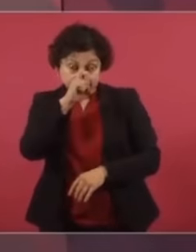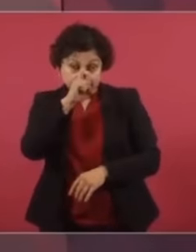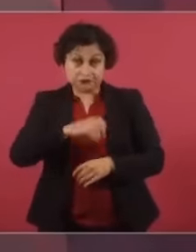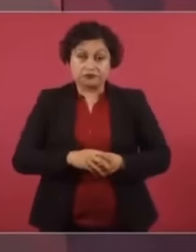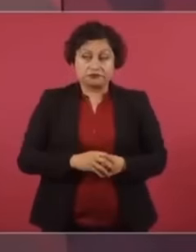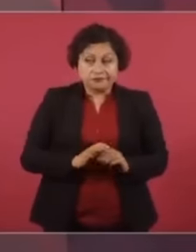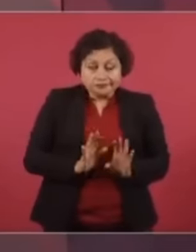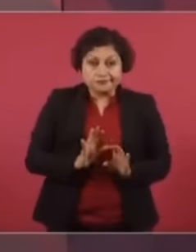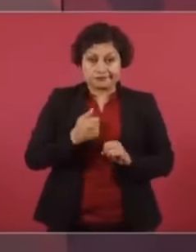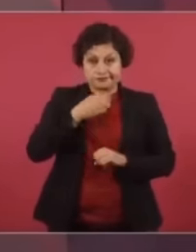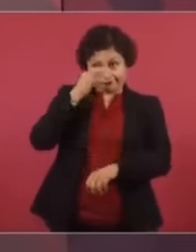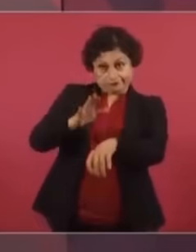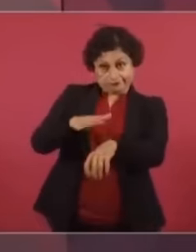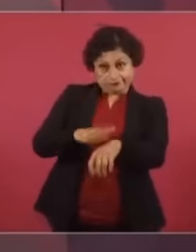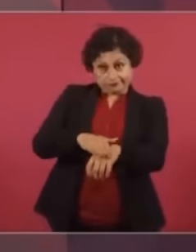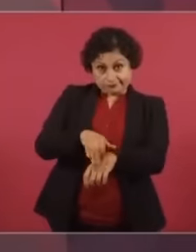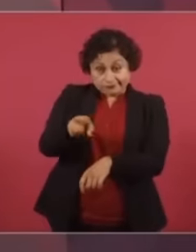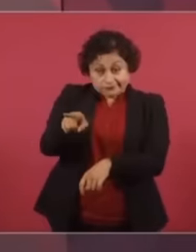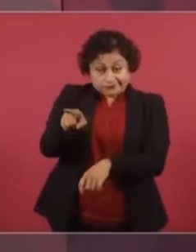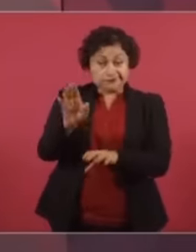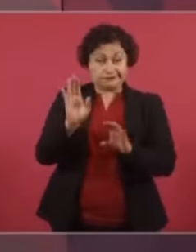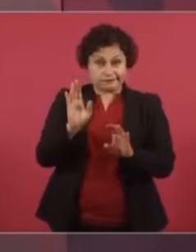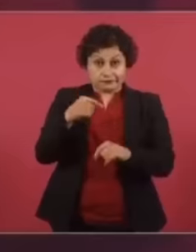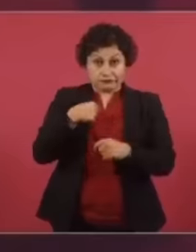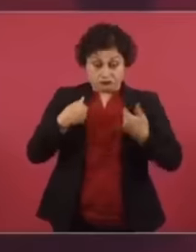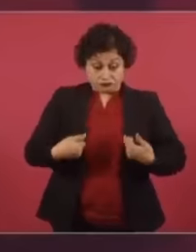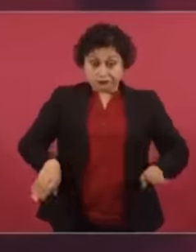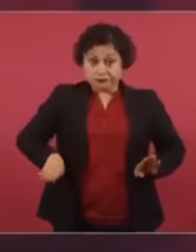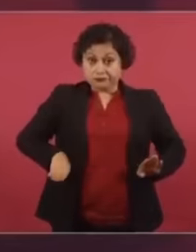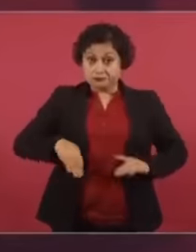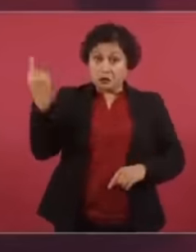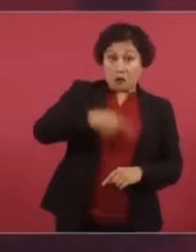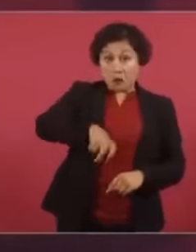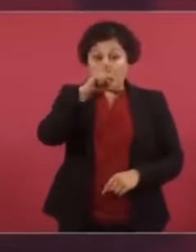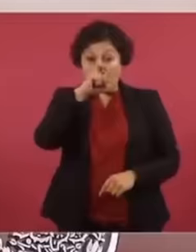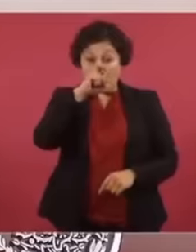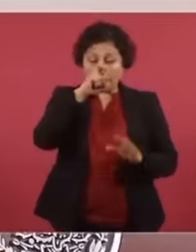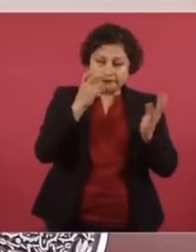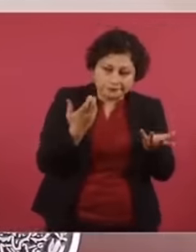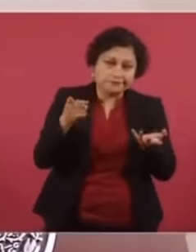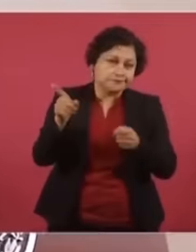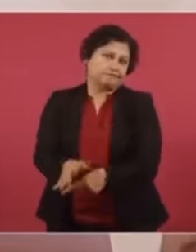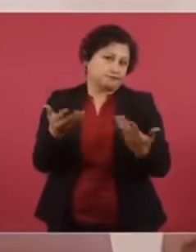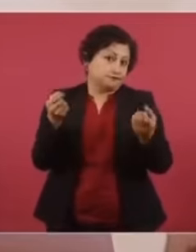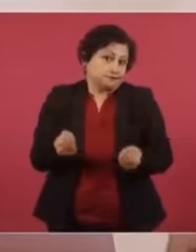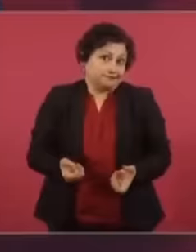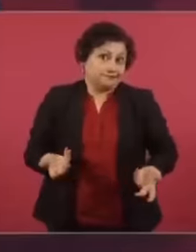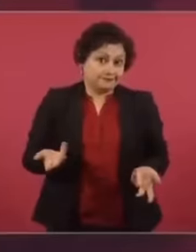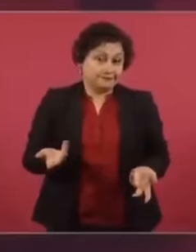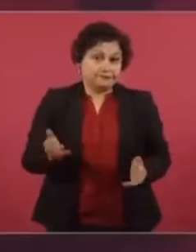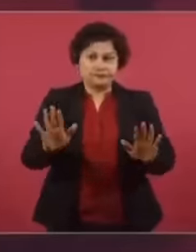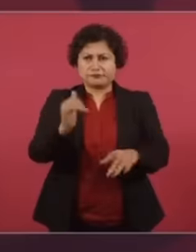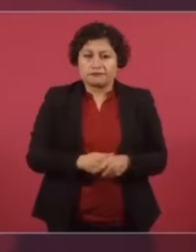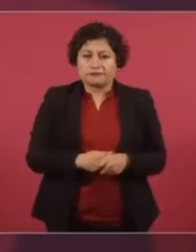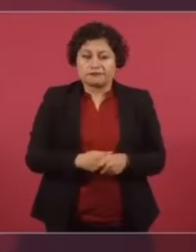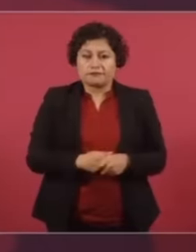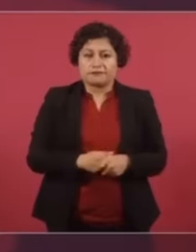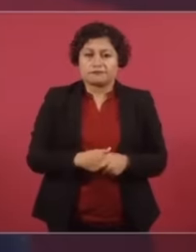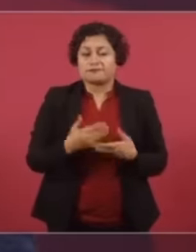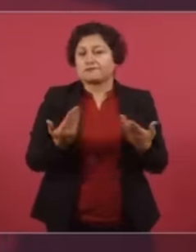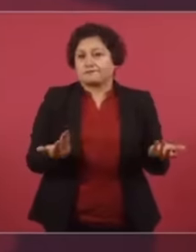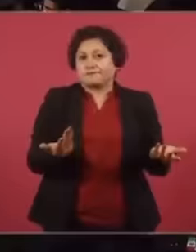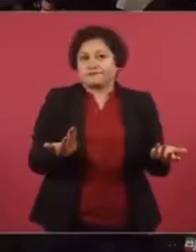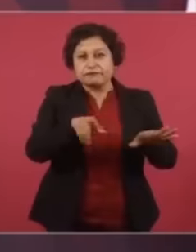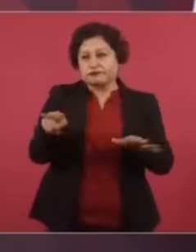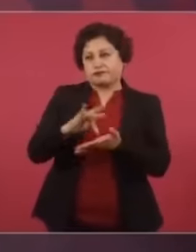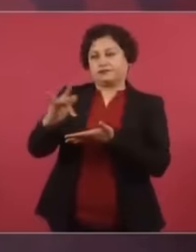digo a Broso que si yo fuese un dictador, pues él no estaría diciendo esas cosas. Nosotros no perseguimos a nadie, nada más